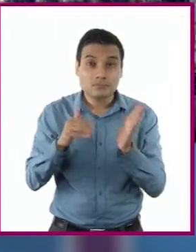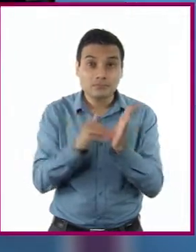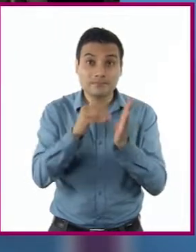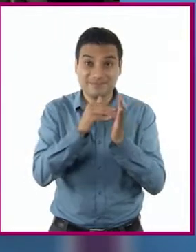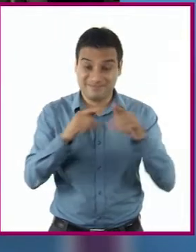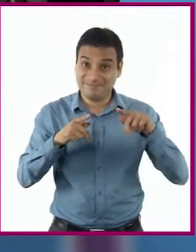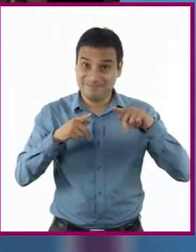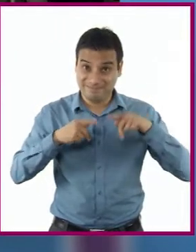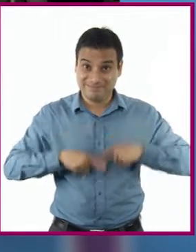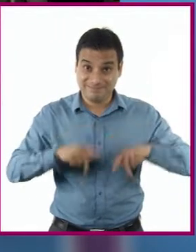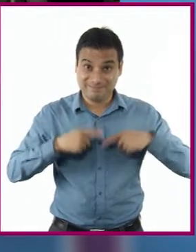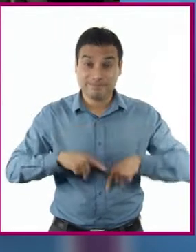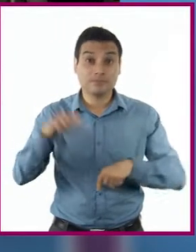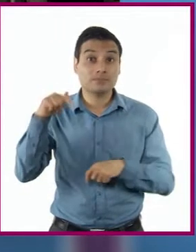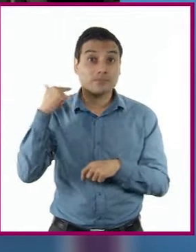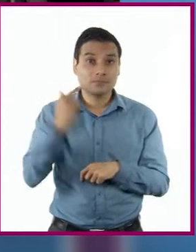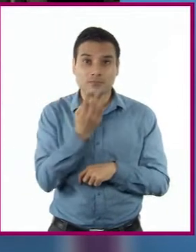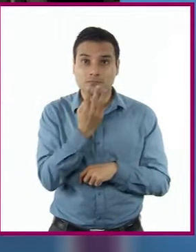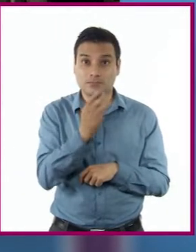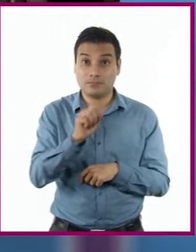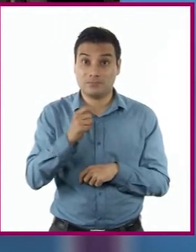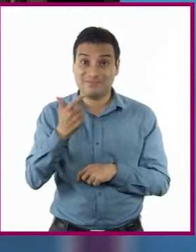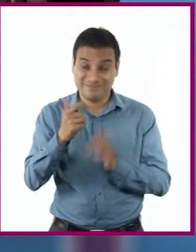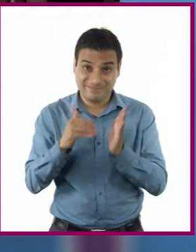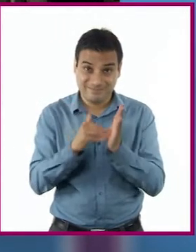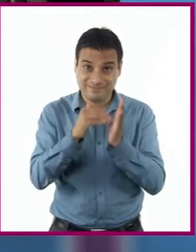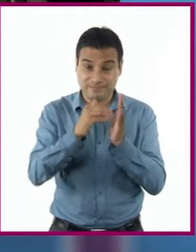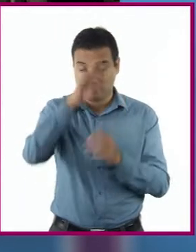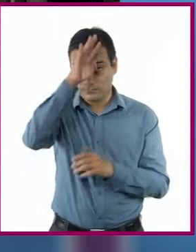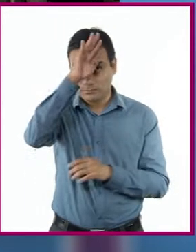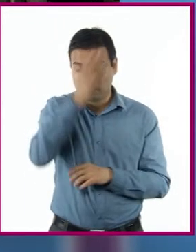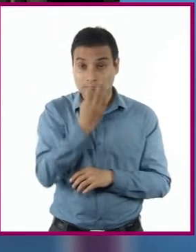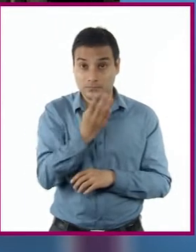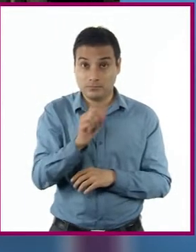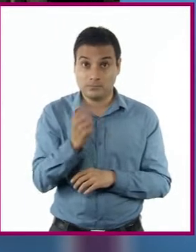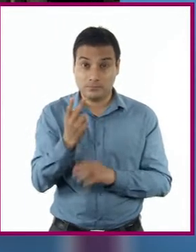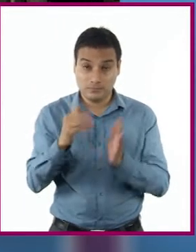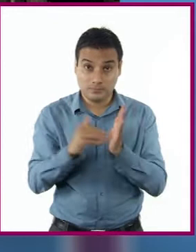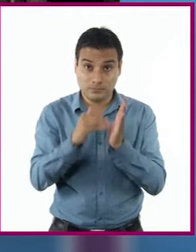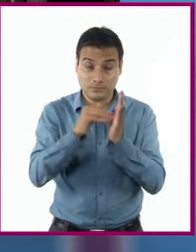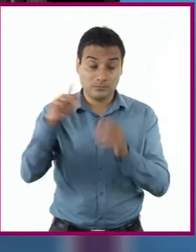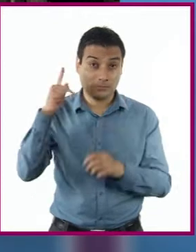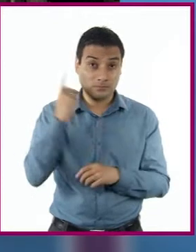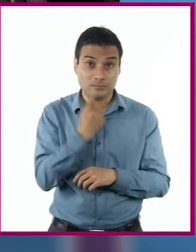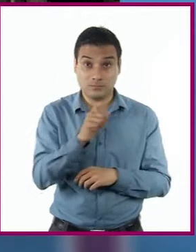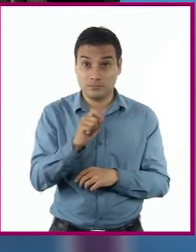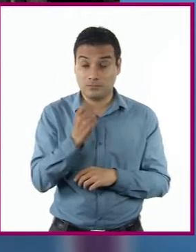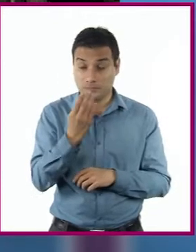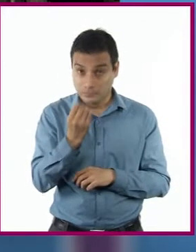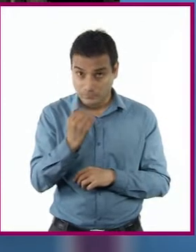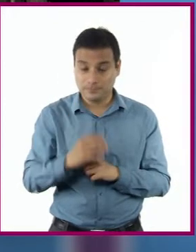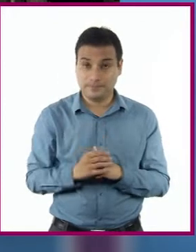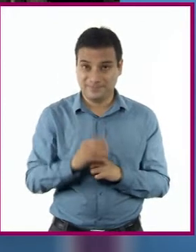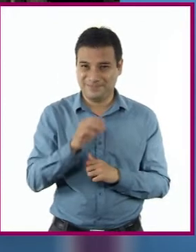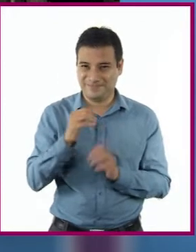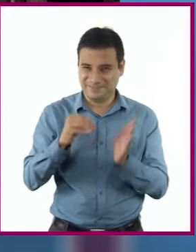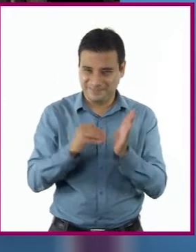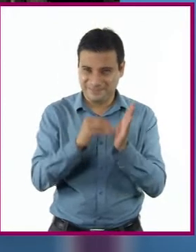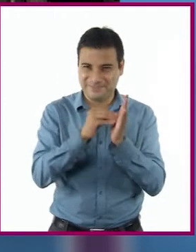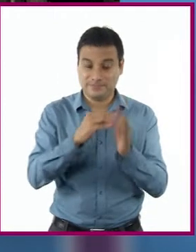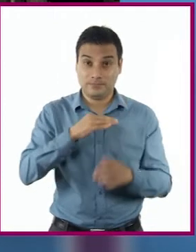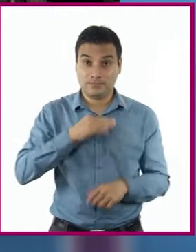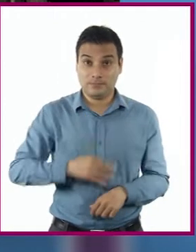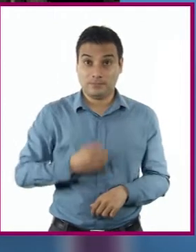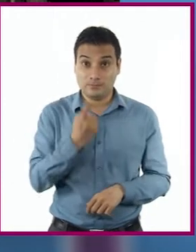habitantes, Guadalajara 3.7, Monterrey 3.2, Puebla 1.9 y Toluca